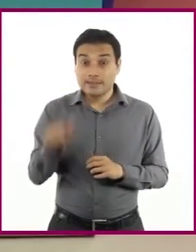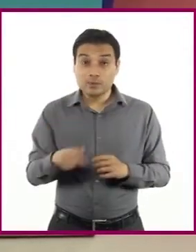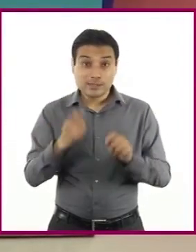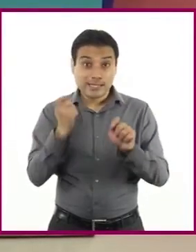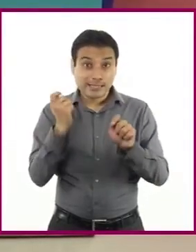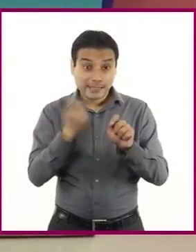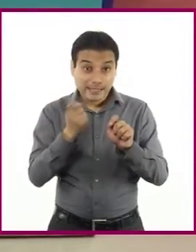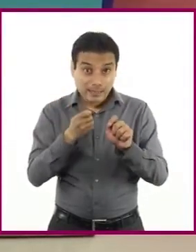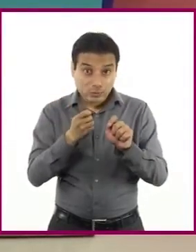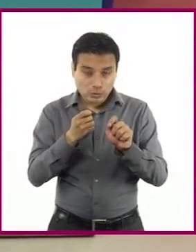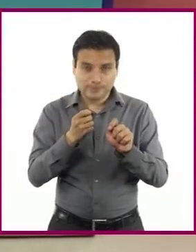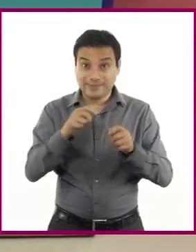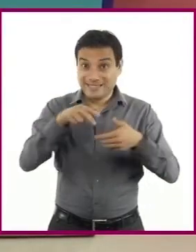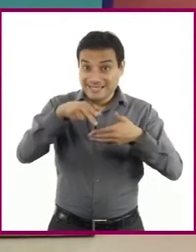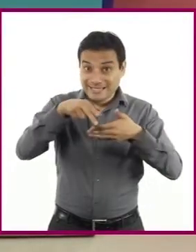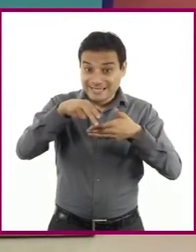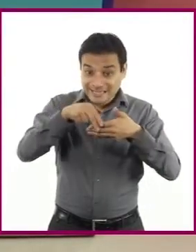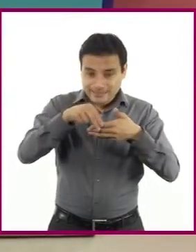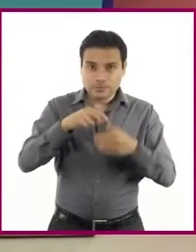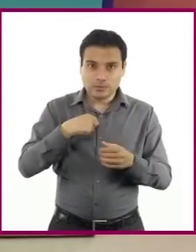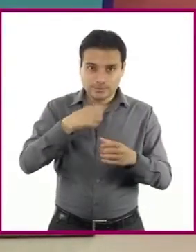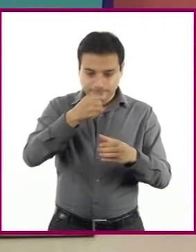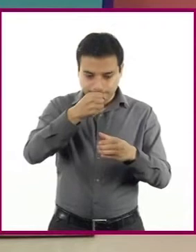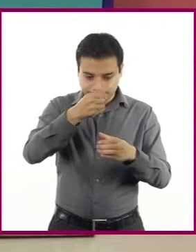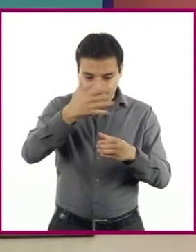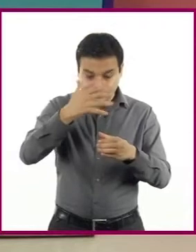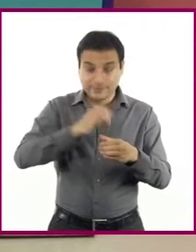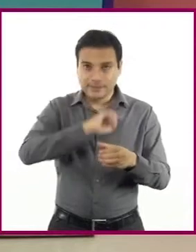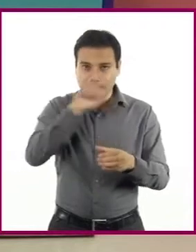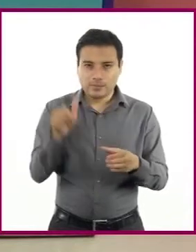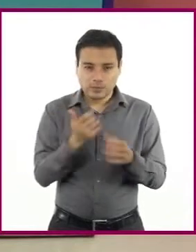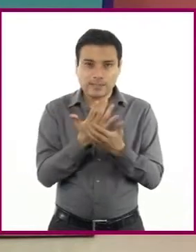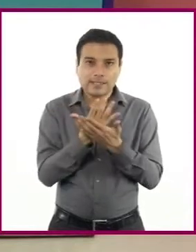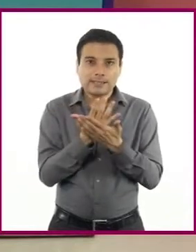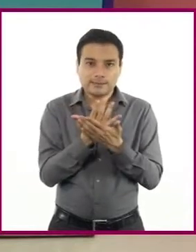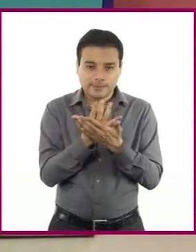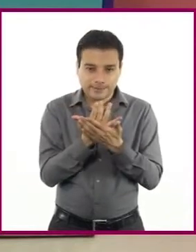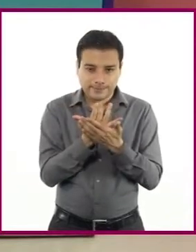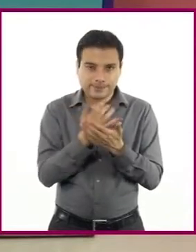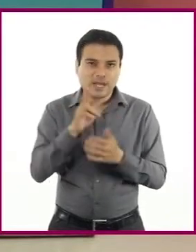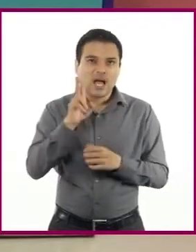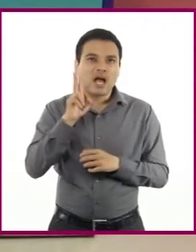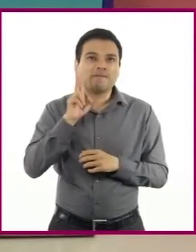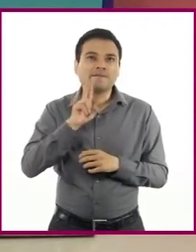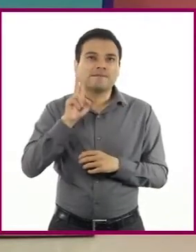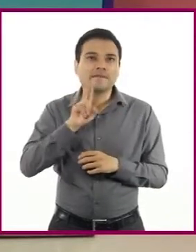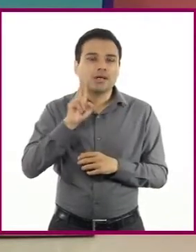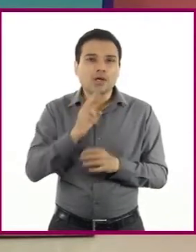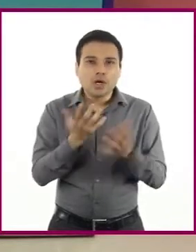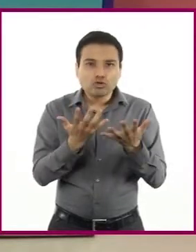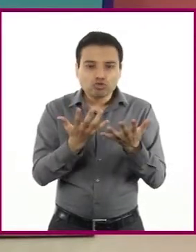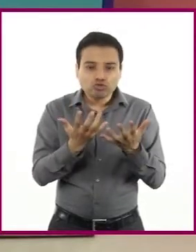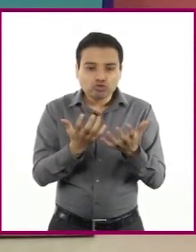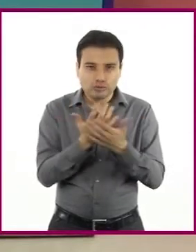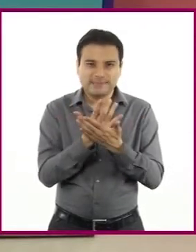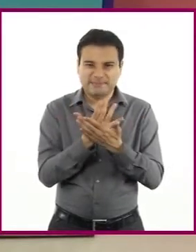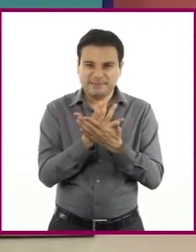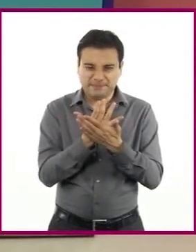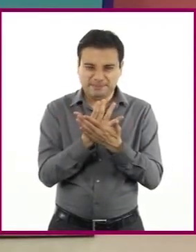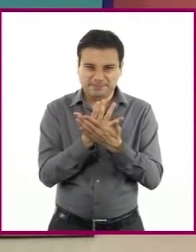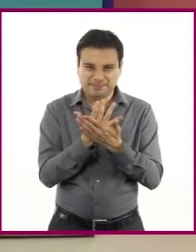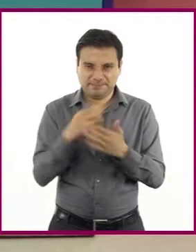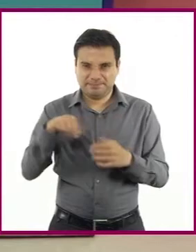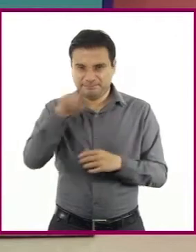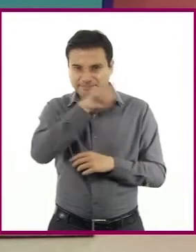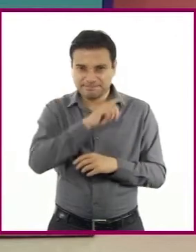clips en la disolución y esperamos unos minutos en lo que se lleva a cabo la reacción química de estas